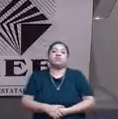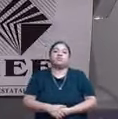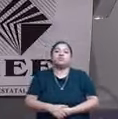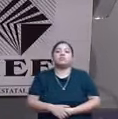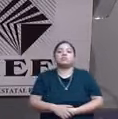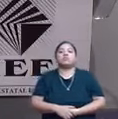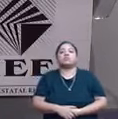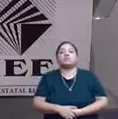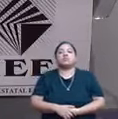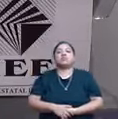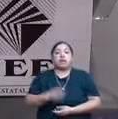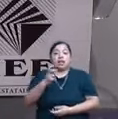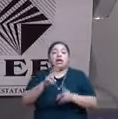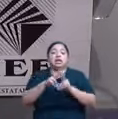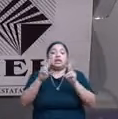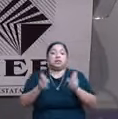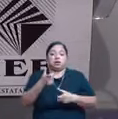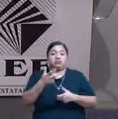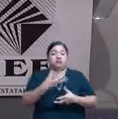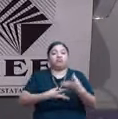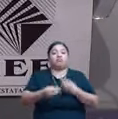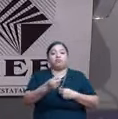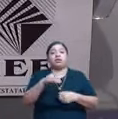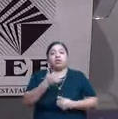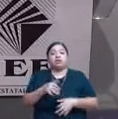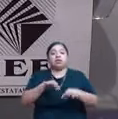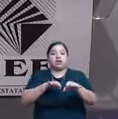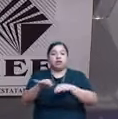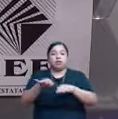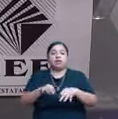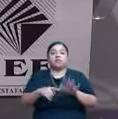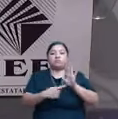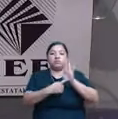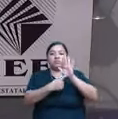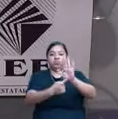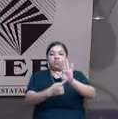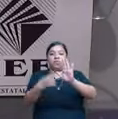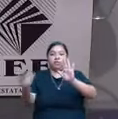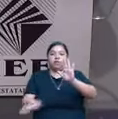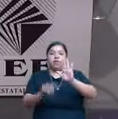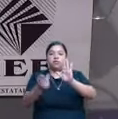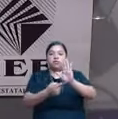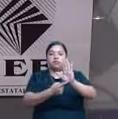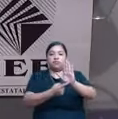dentro del bloque de economía y empleo les voy a mostrar la pregunta a la cámara y a las candidaturas.